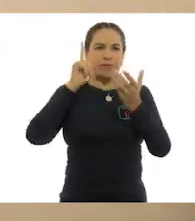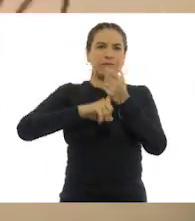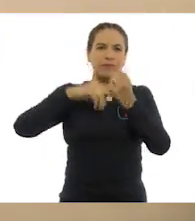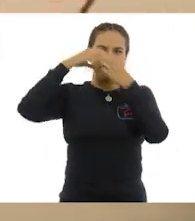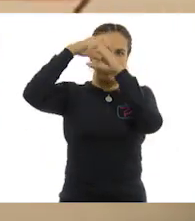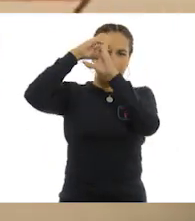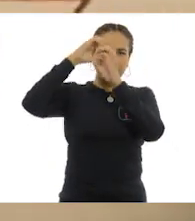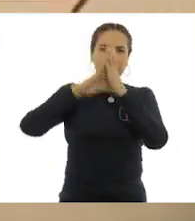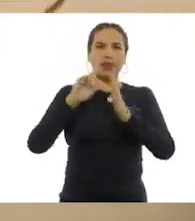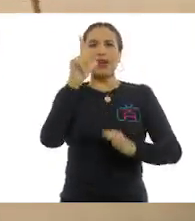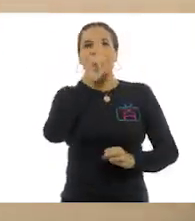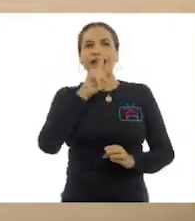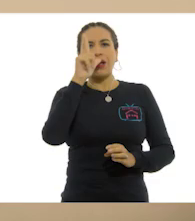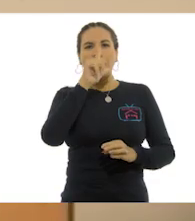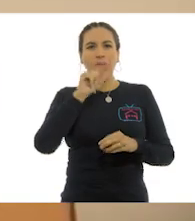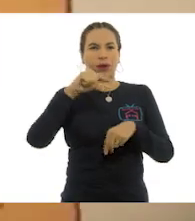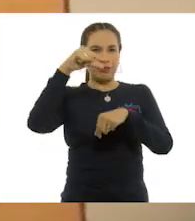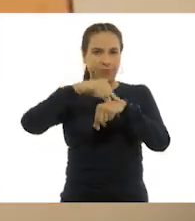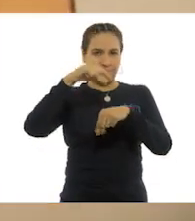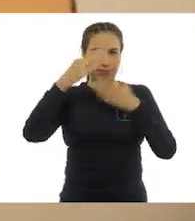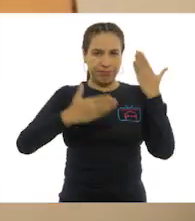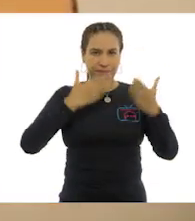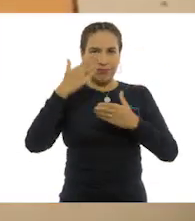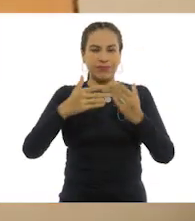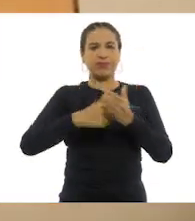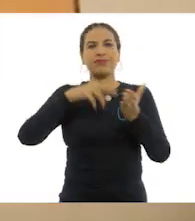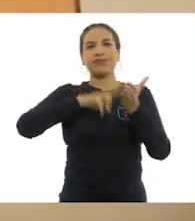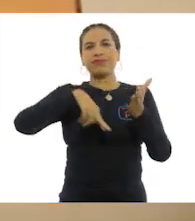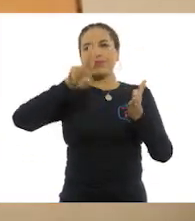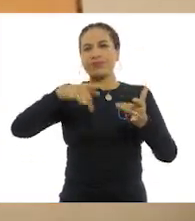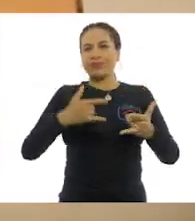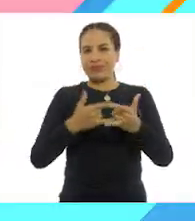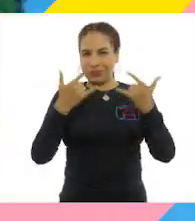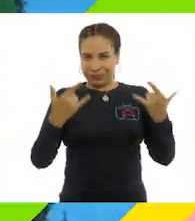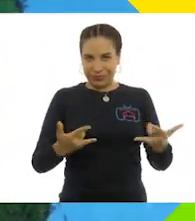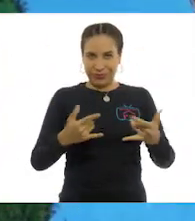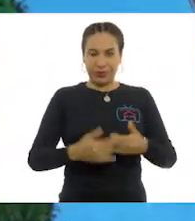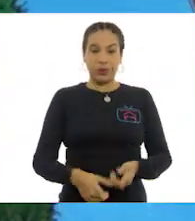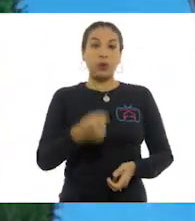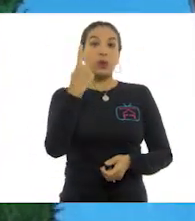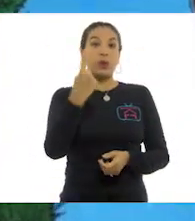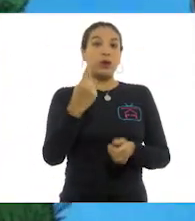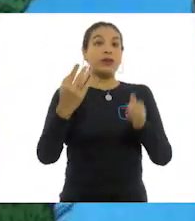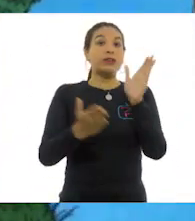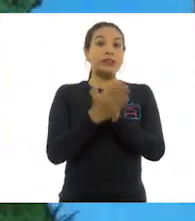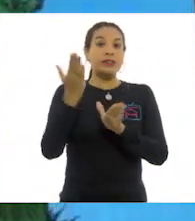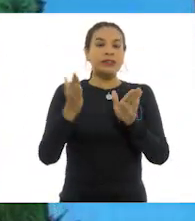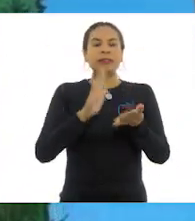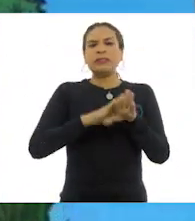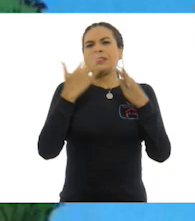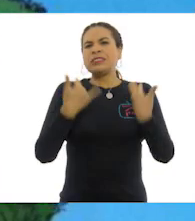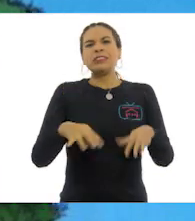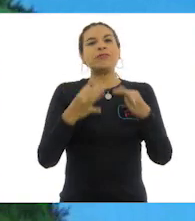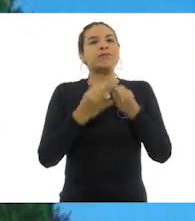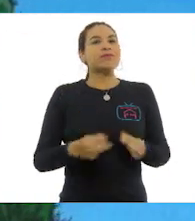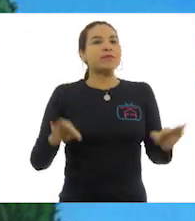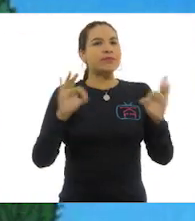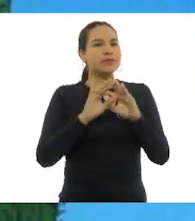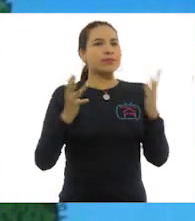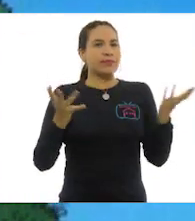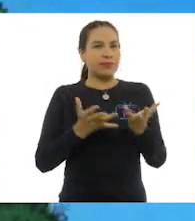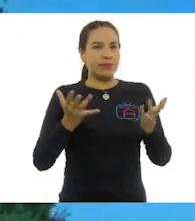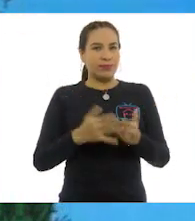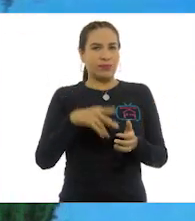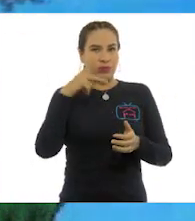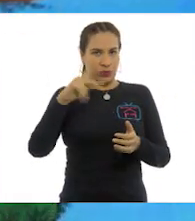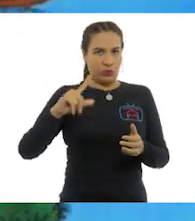la lengua, la medicina, la pintura y la historia. Una de las construcciones más importantes que se realizaron